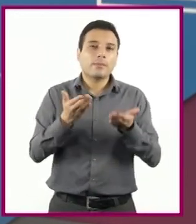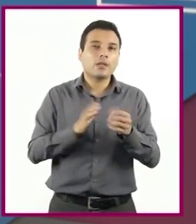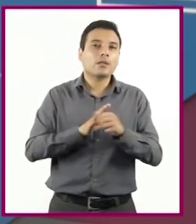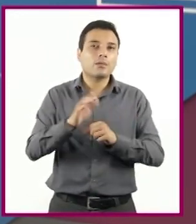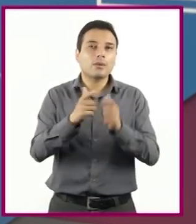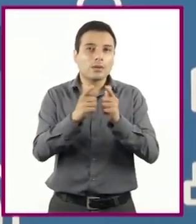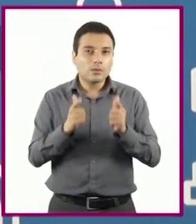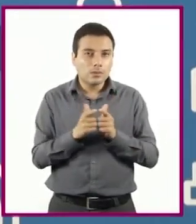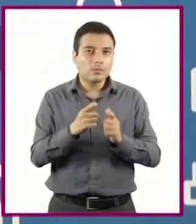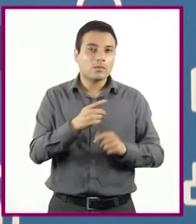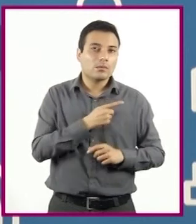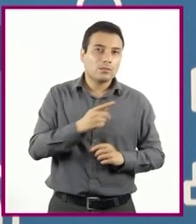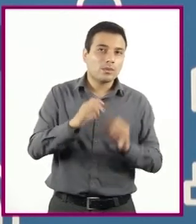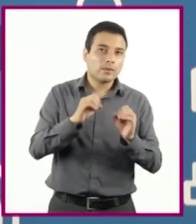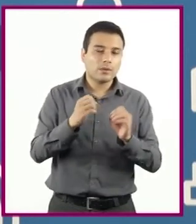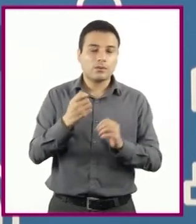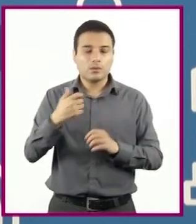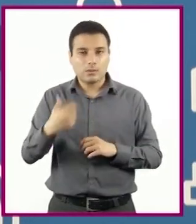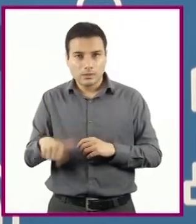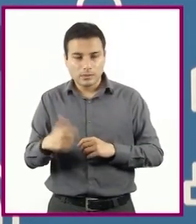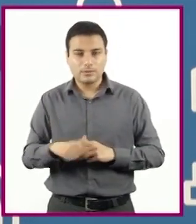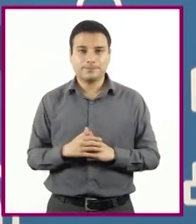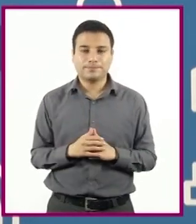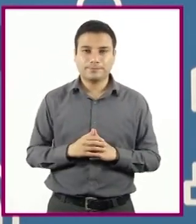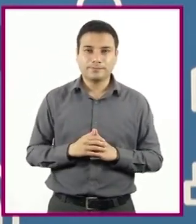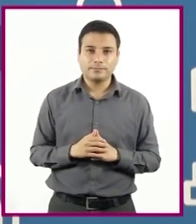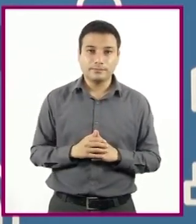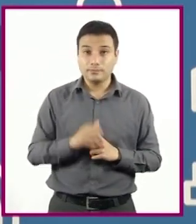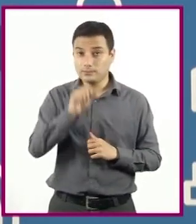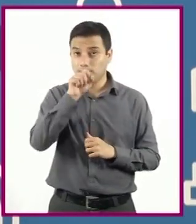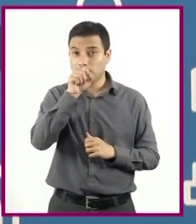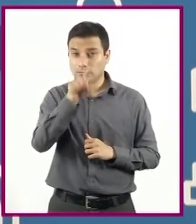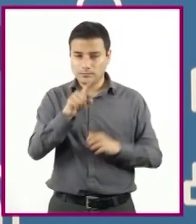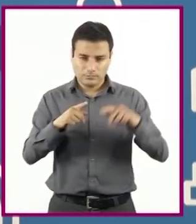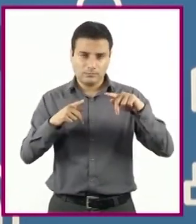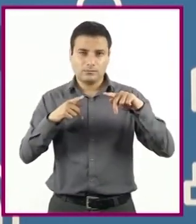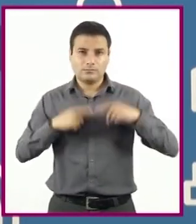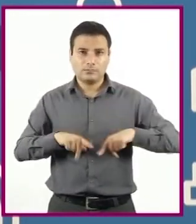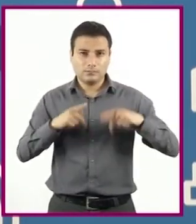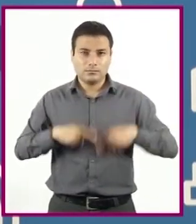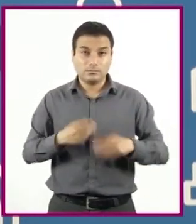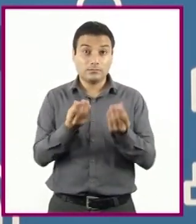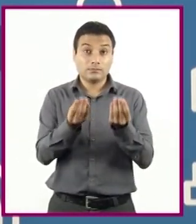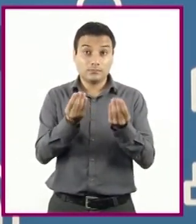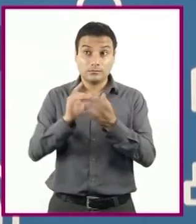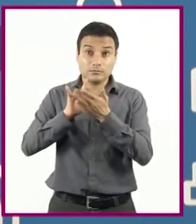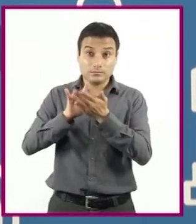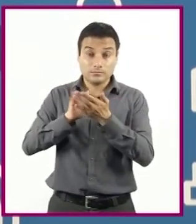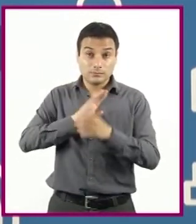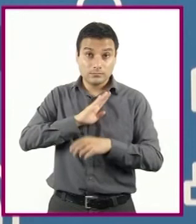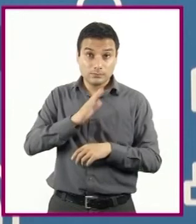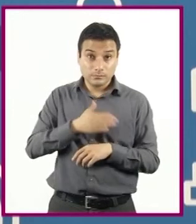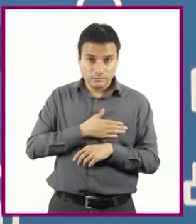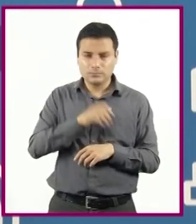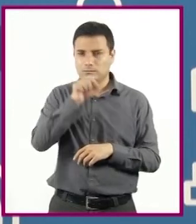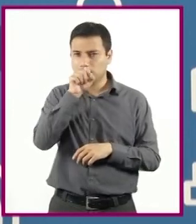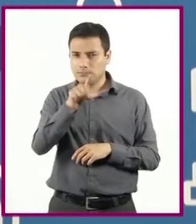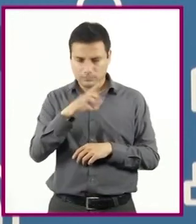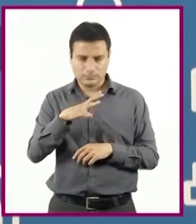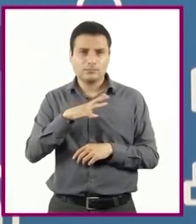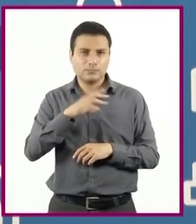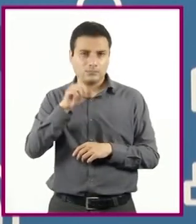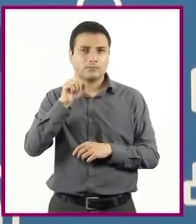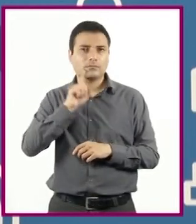involucradas. Sumadas al resto de personas que desde un inicio lucharon a favor de la corona, también hubo mujeres